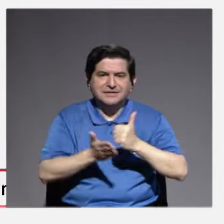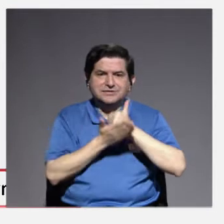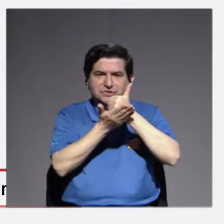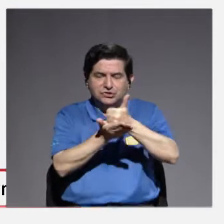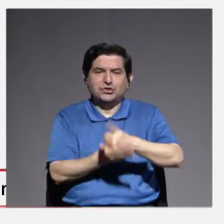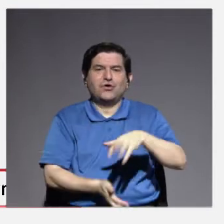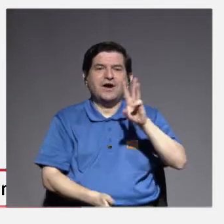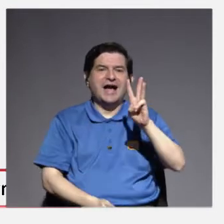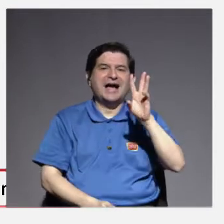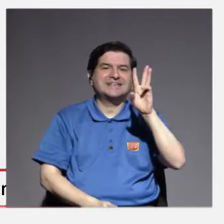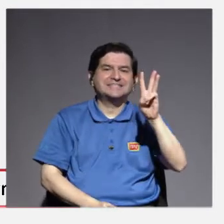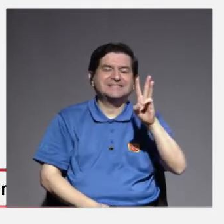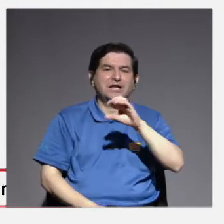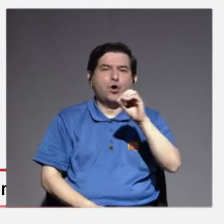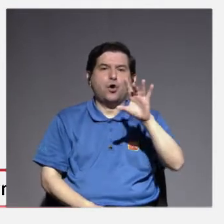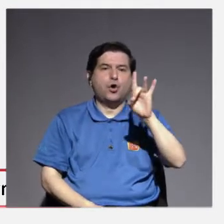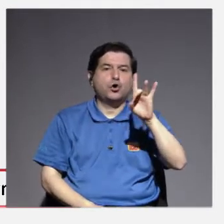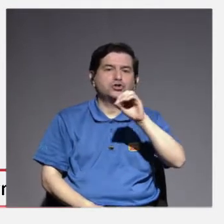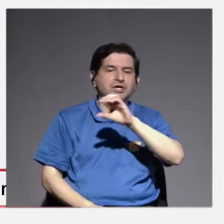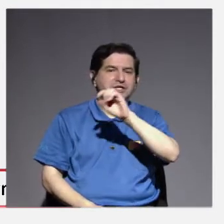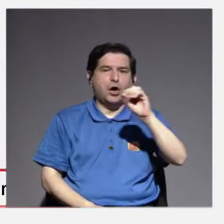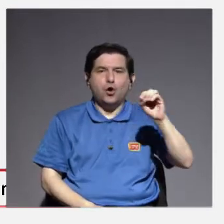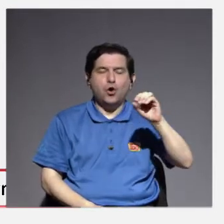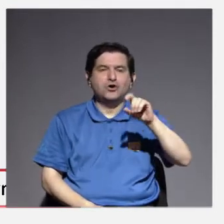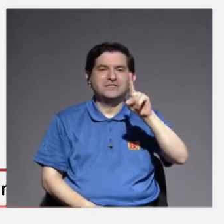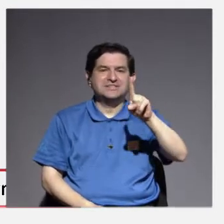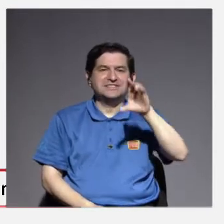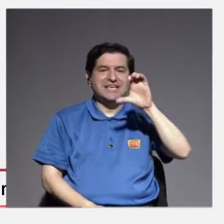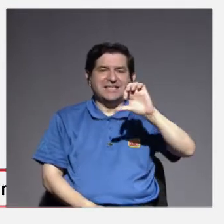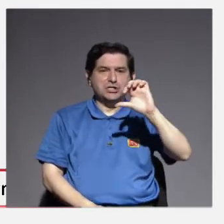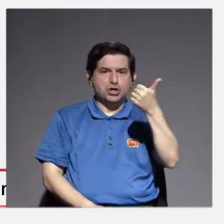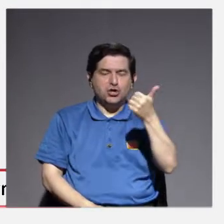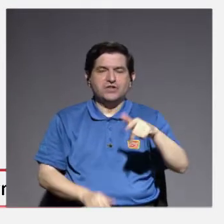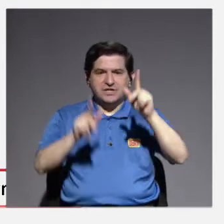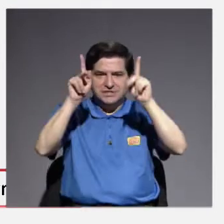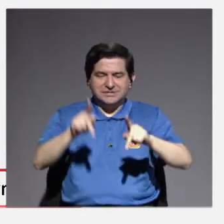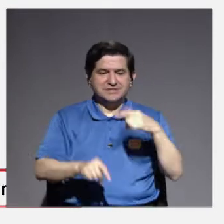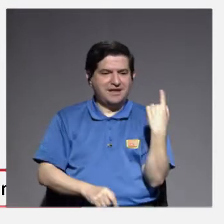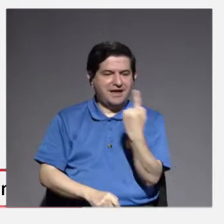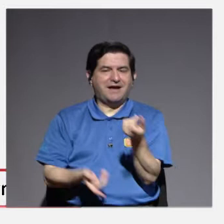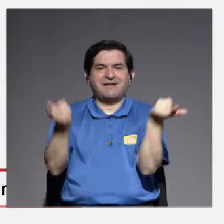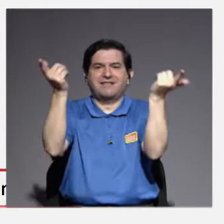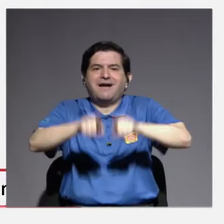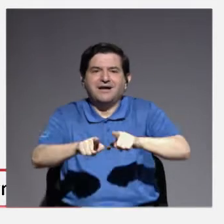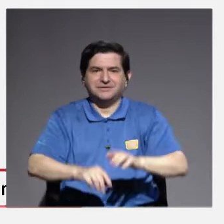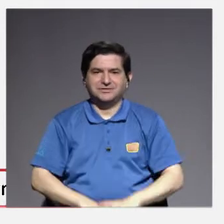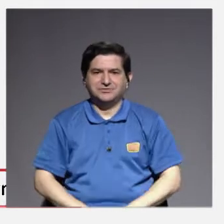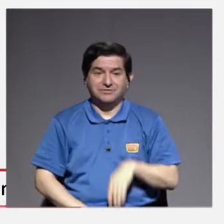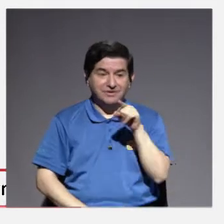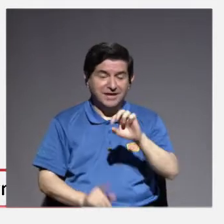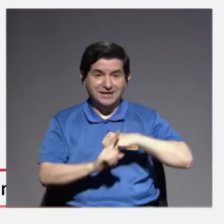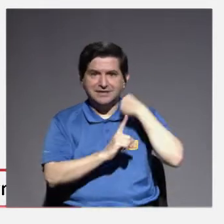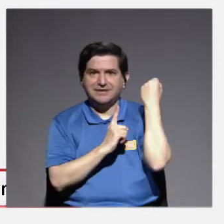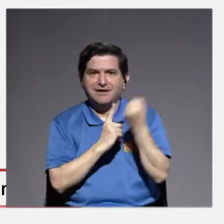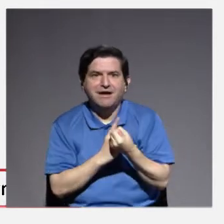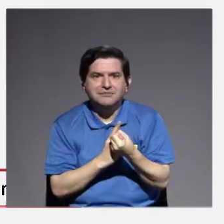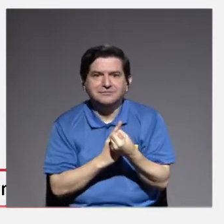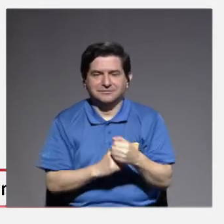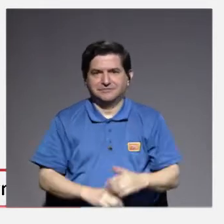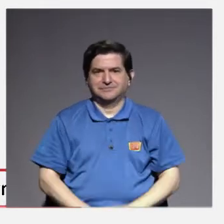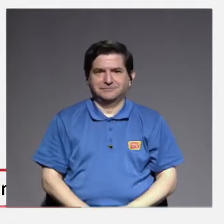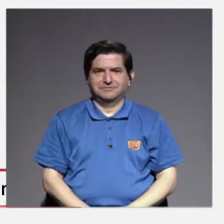a 66, 80 o 110 funcionarios en cada uno de estos casos. Y como estos casos son